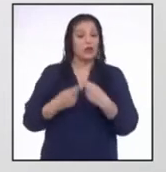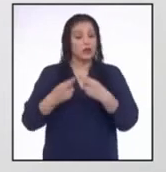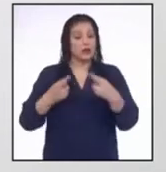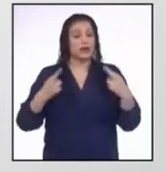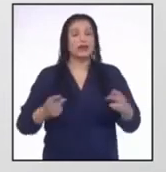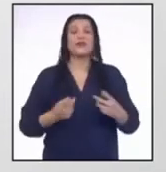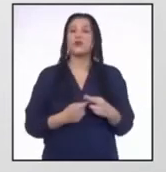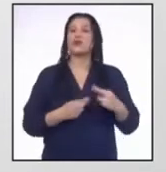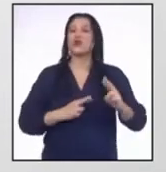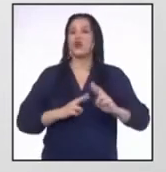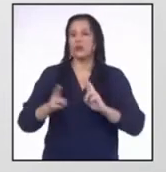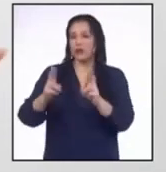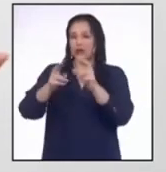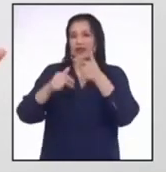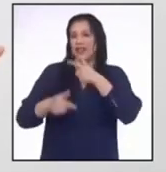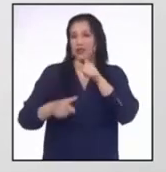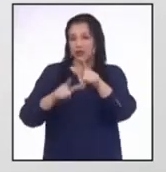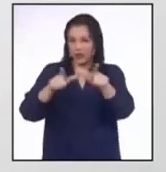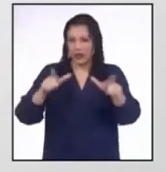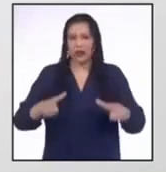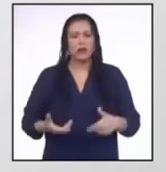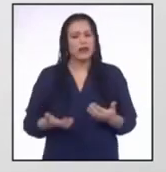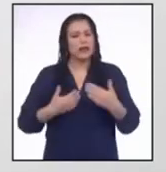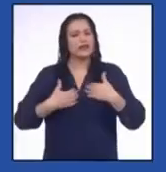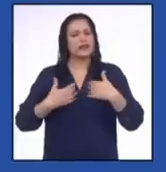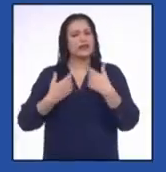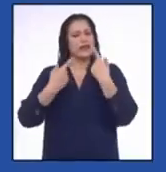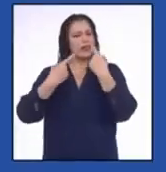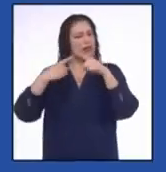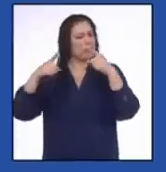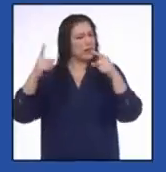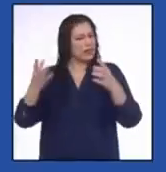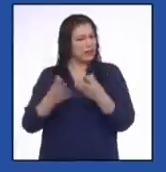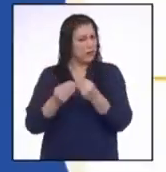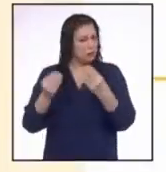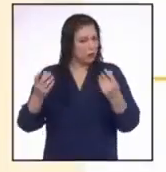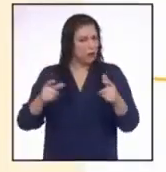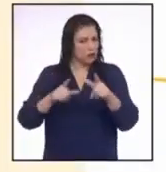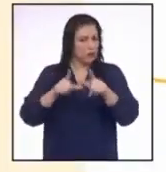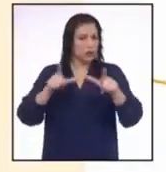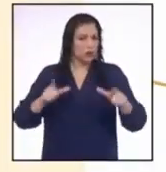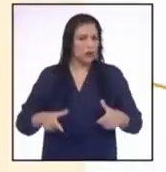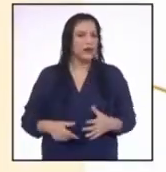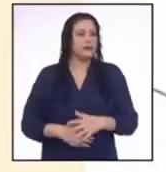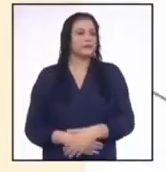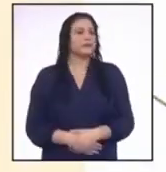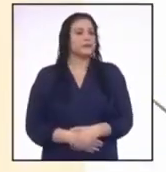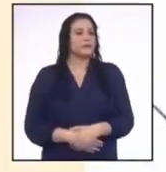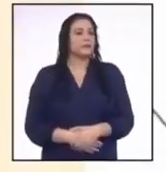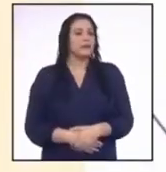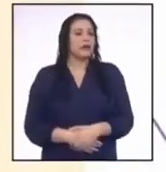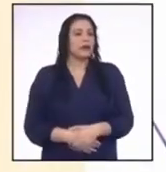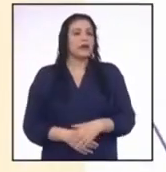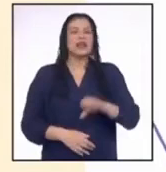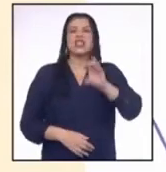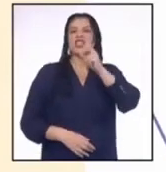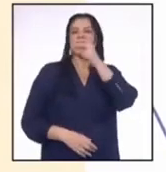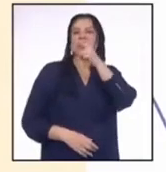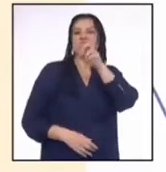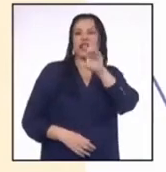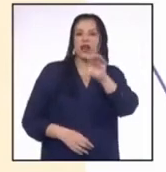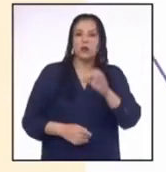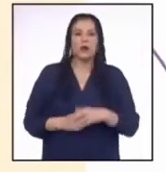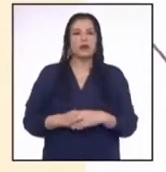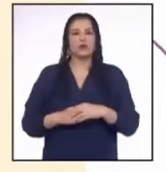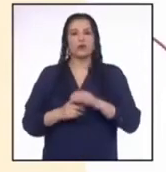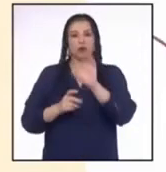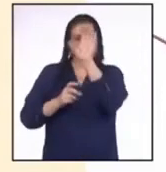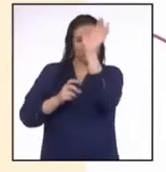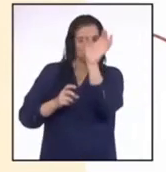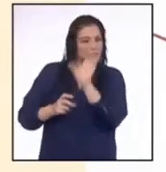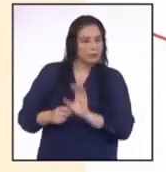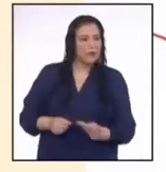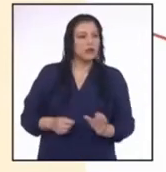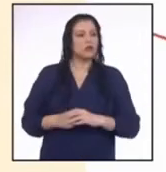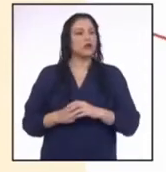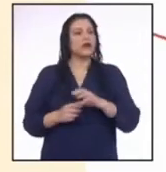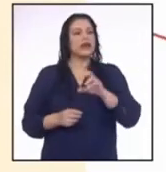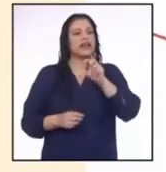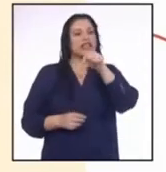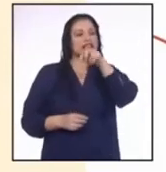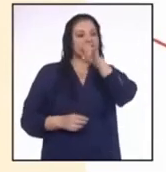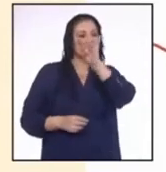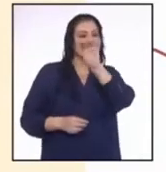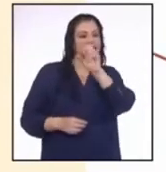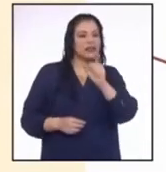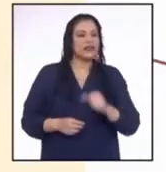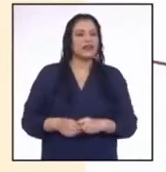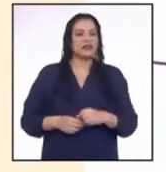hídricos, cuenta con muchas centrales hidroeléctricas. Chacya en Huánuco, Quitarasca en Ancash, Cerro del